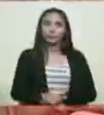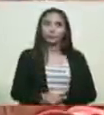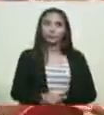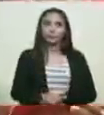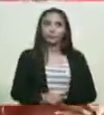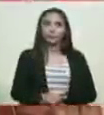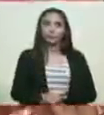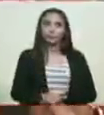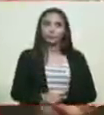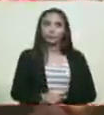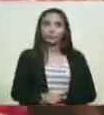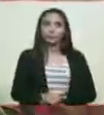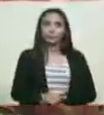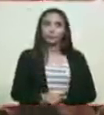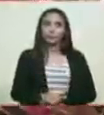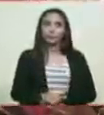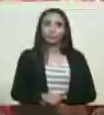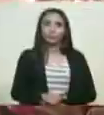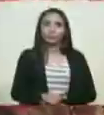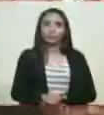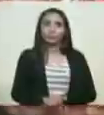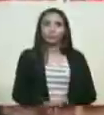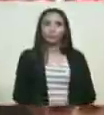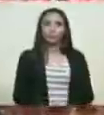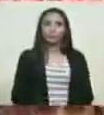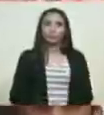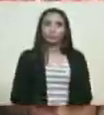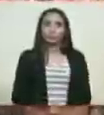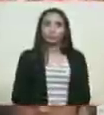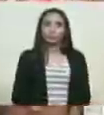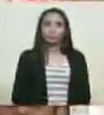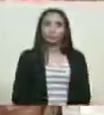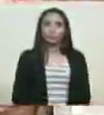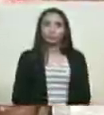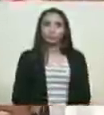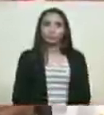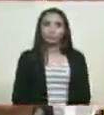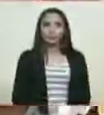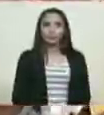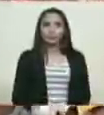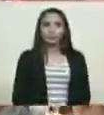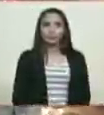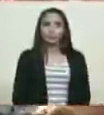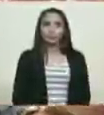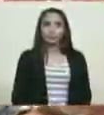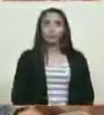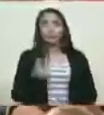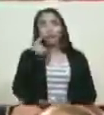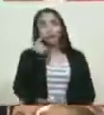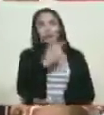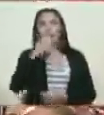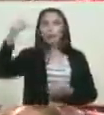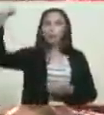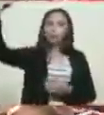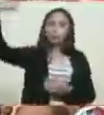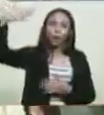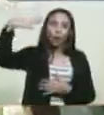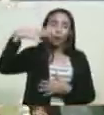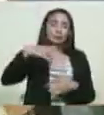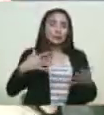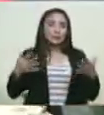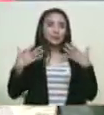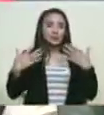y ante esta juventud, me comprometo ante este sol radiante de esta Caracas